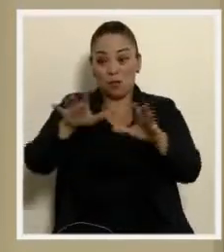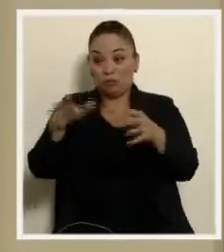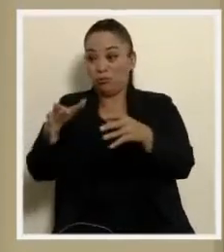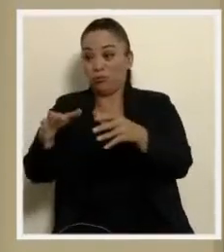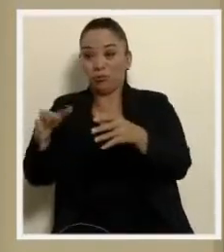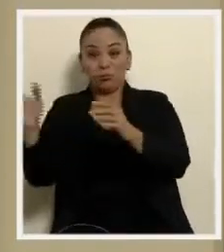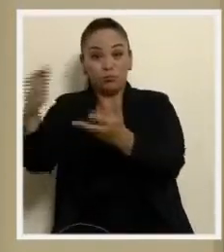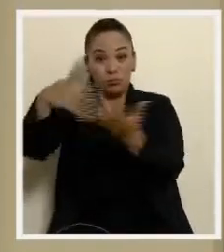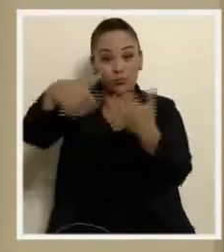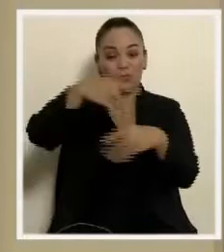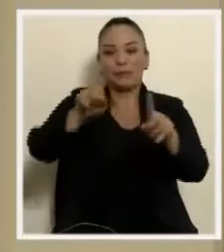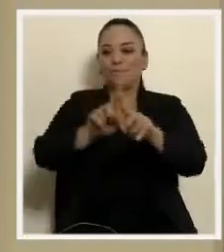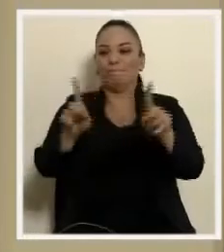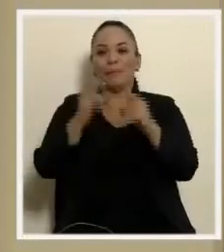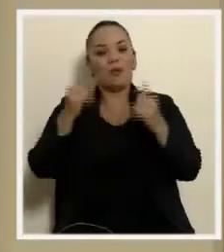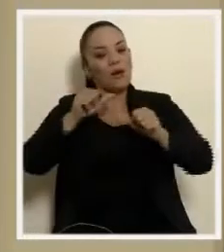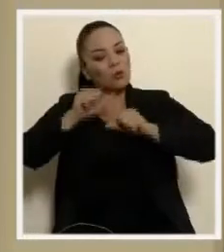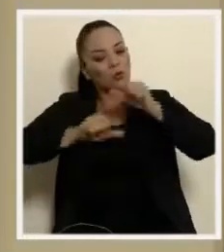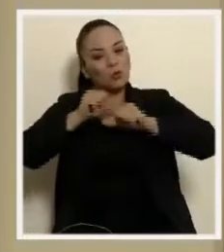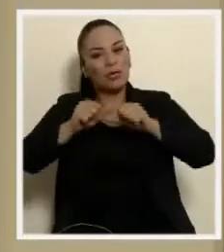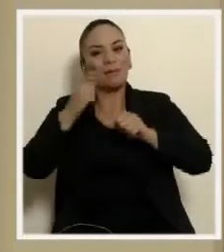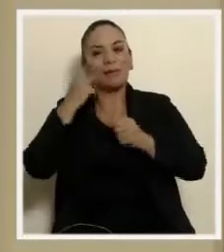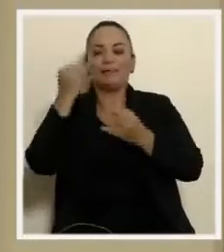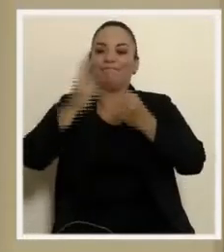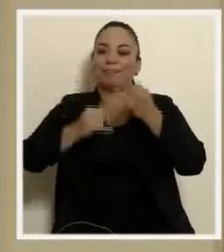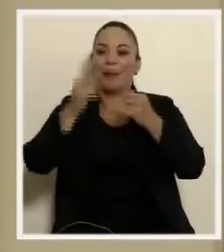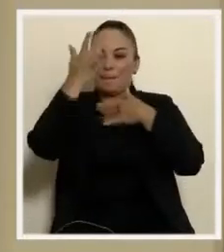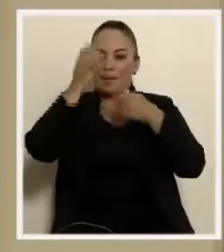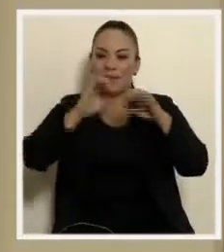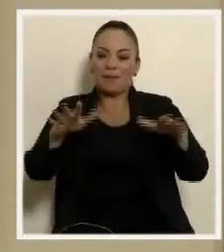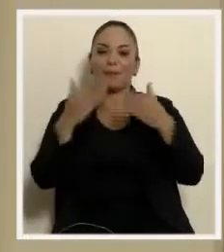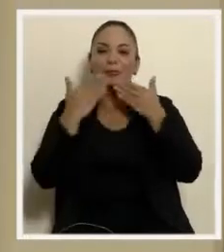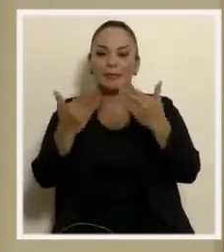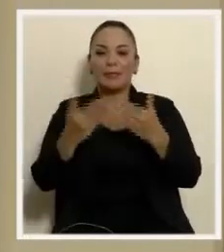de luchar para poder combatir esta pandemia. Muchas gracias.